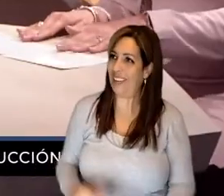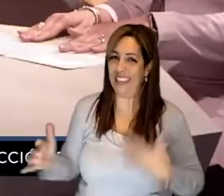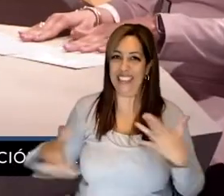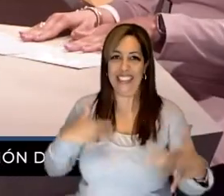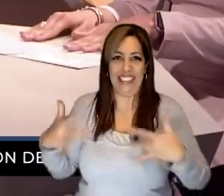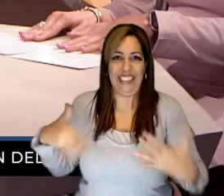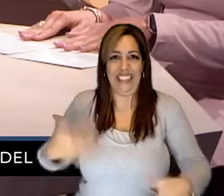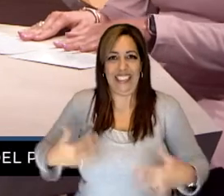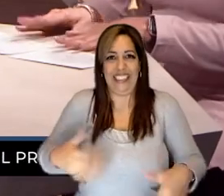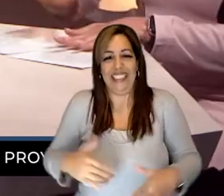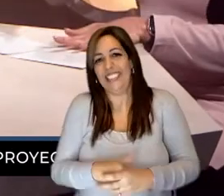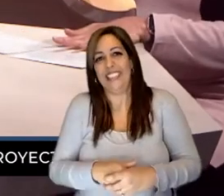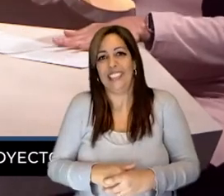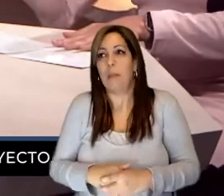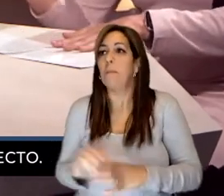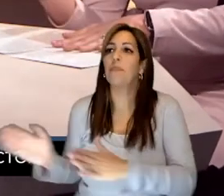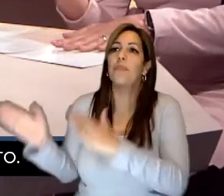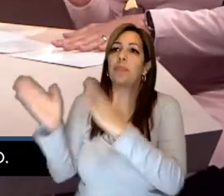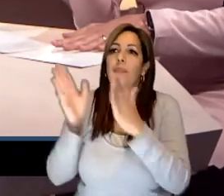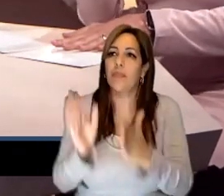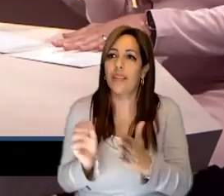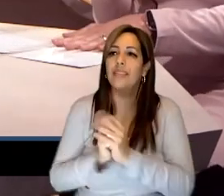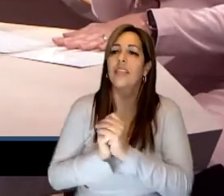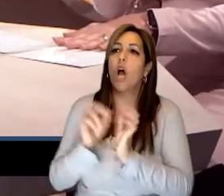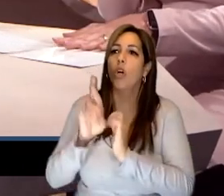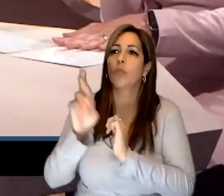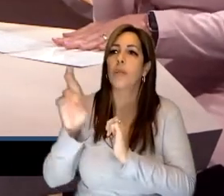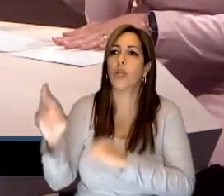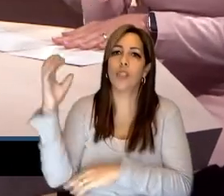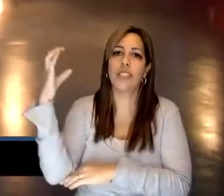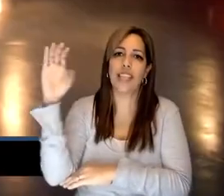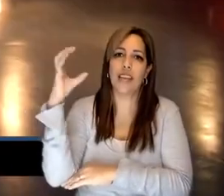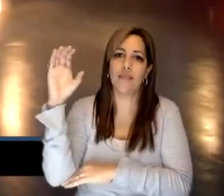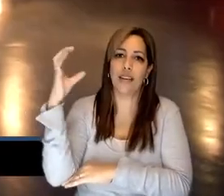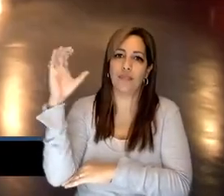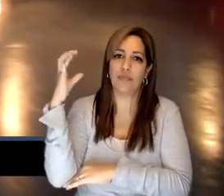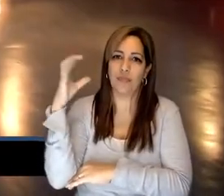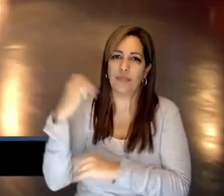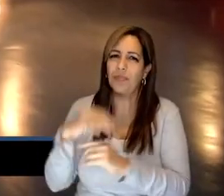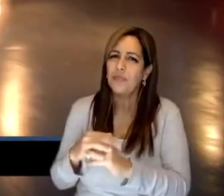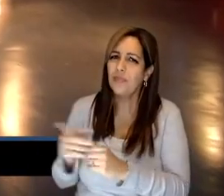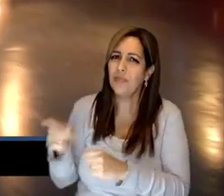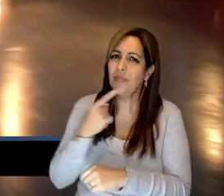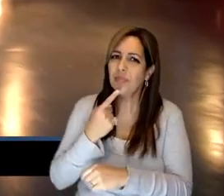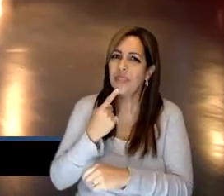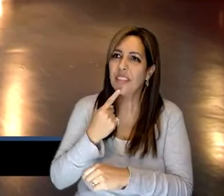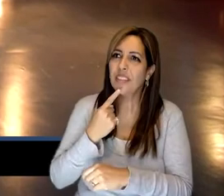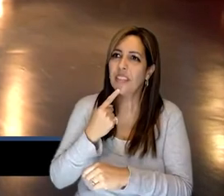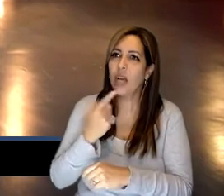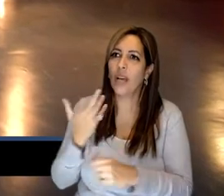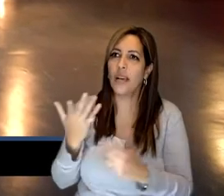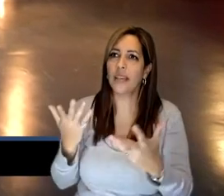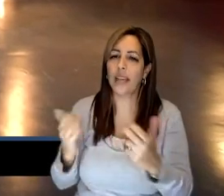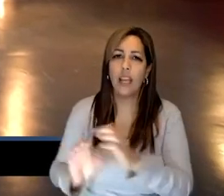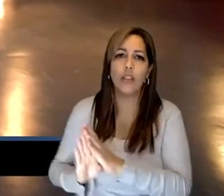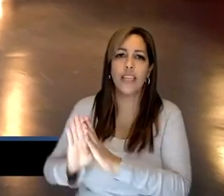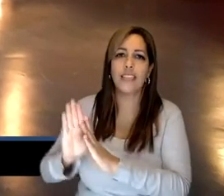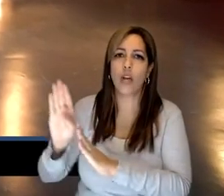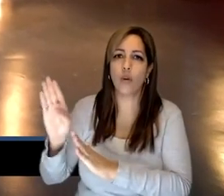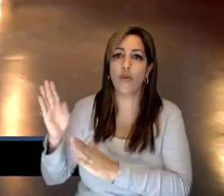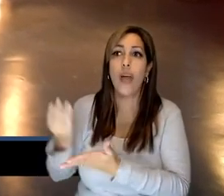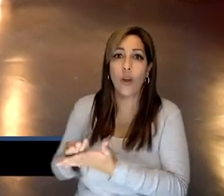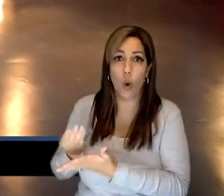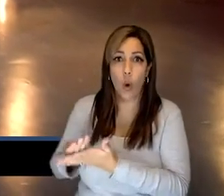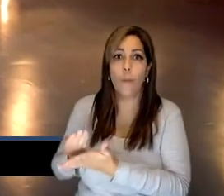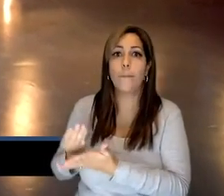eso me entusiasma muchísimo. Y entonces ahora pasamos nuevamente a Roosevelt Road allá en Ceiba, que me habías mencionado también un desarrollo, de hecho